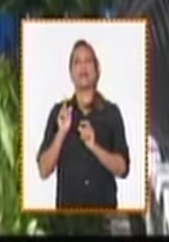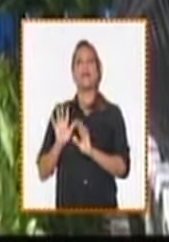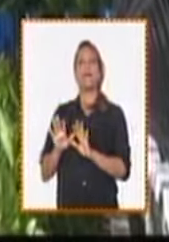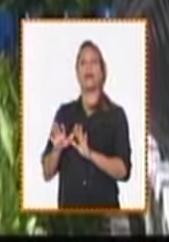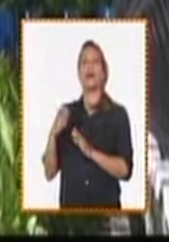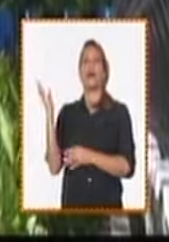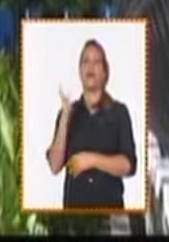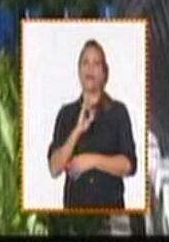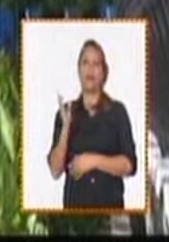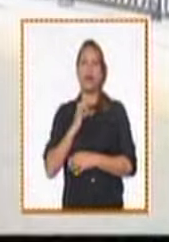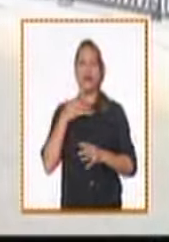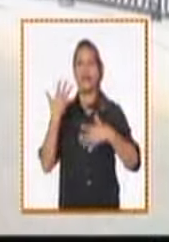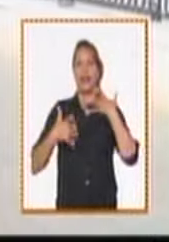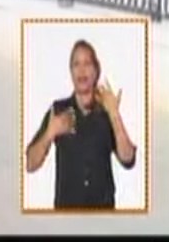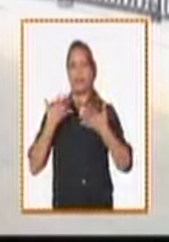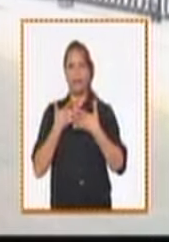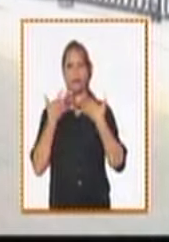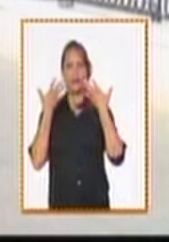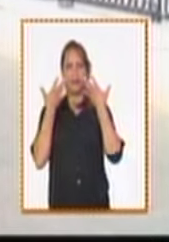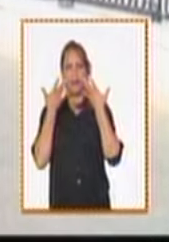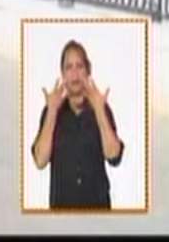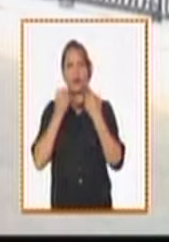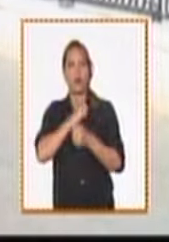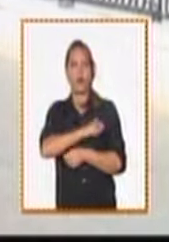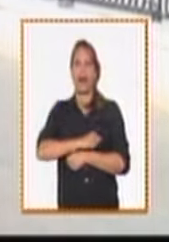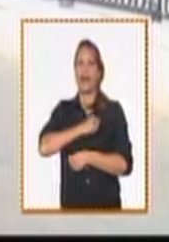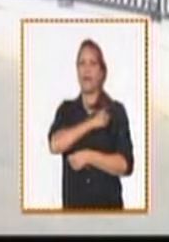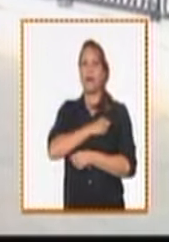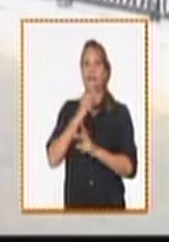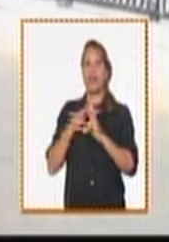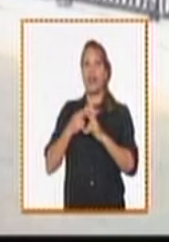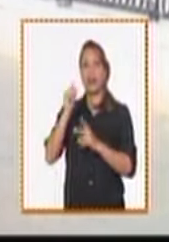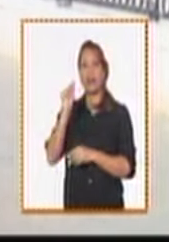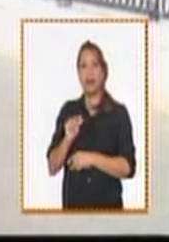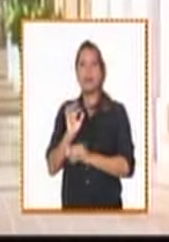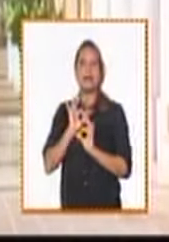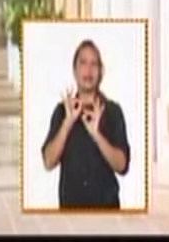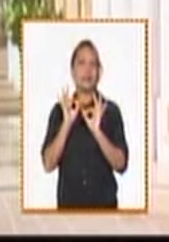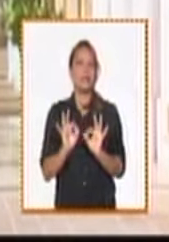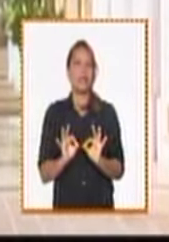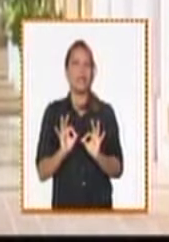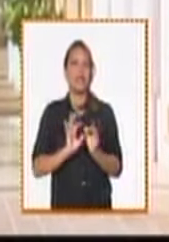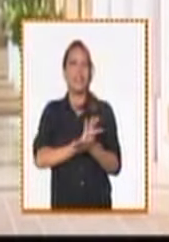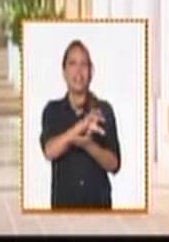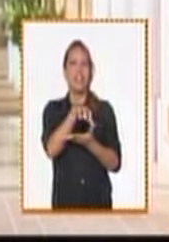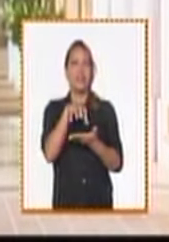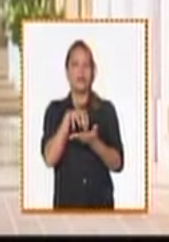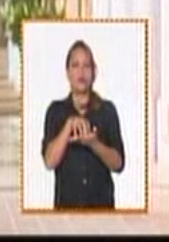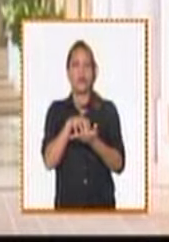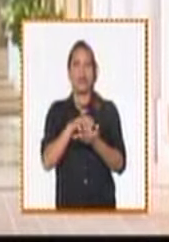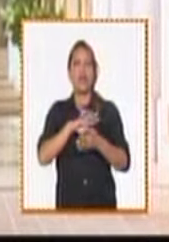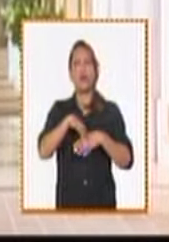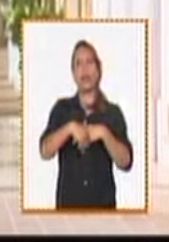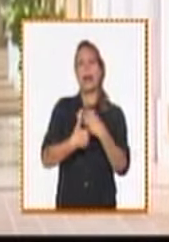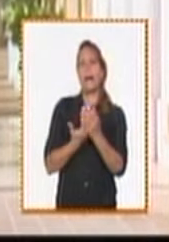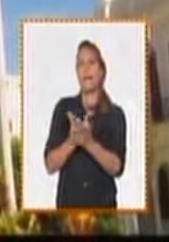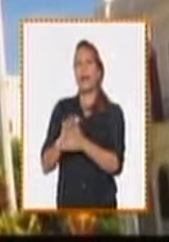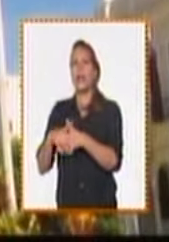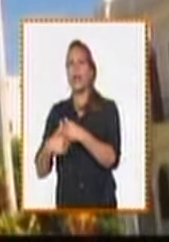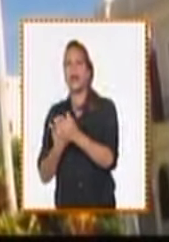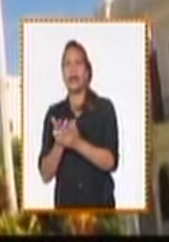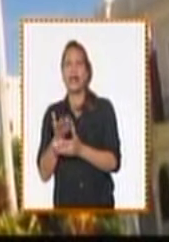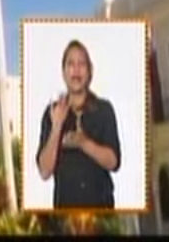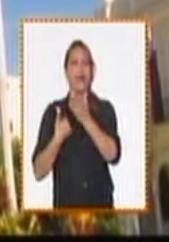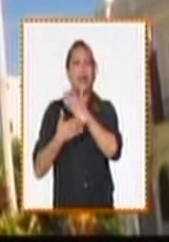alegría con pasión porque bayam es eso mismo que hemos dicho aquí es esa simbiosis esa mezcla eh de una Génesis